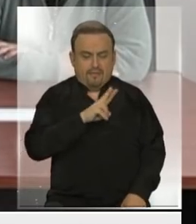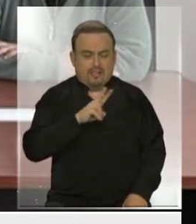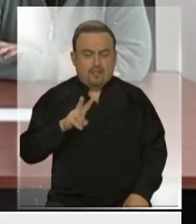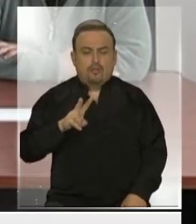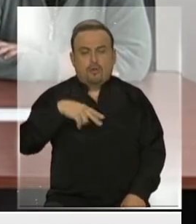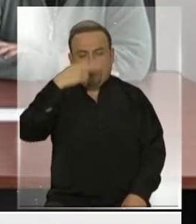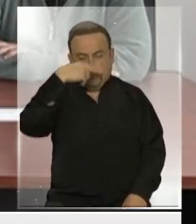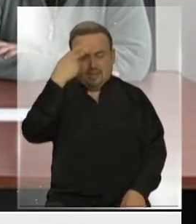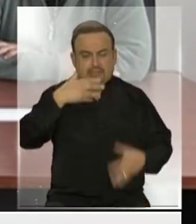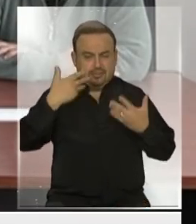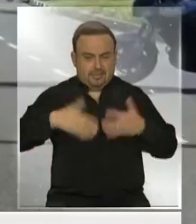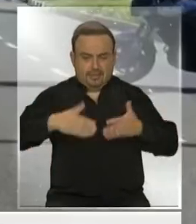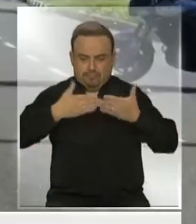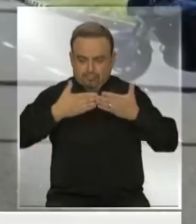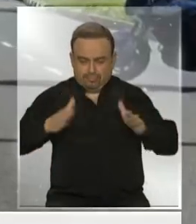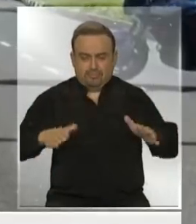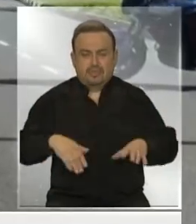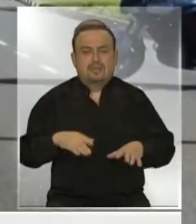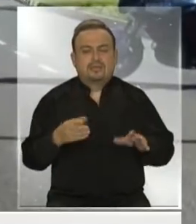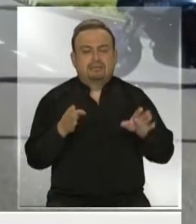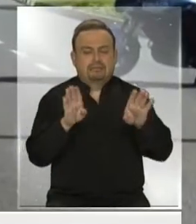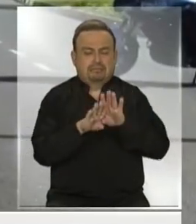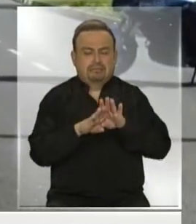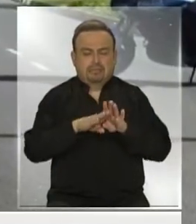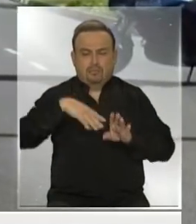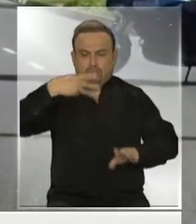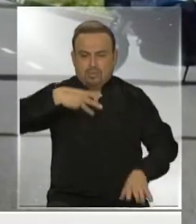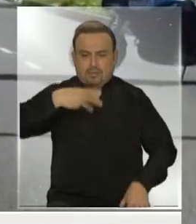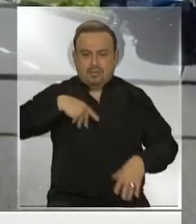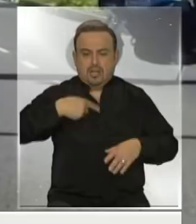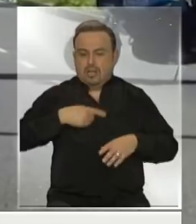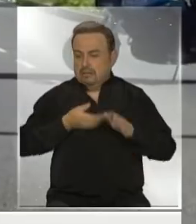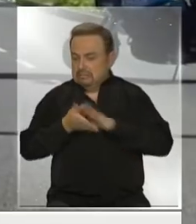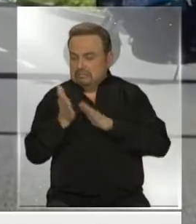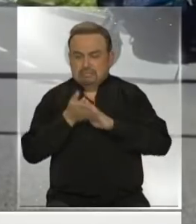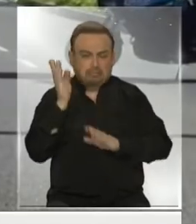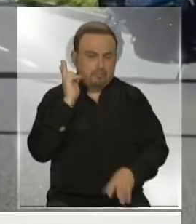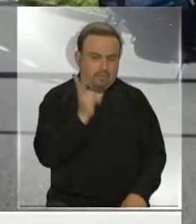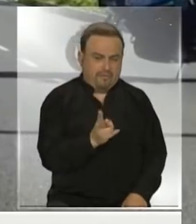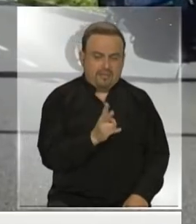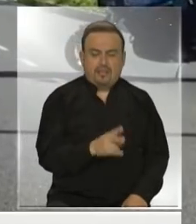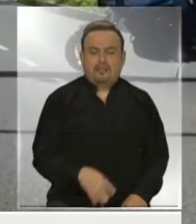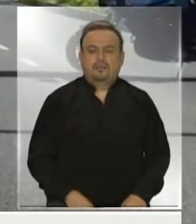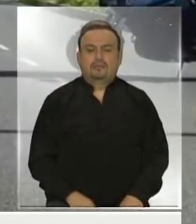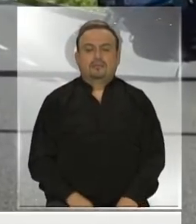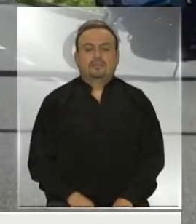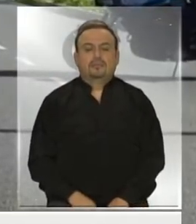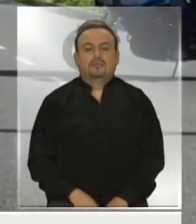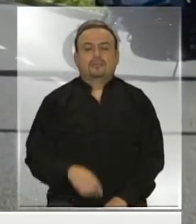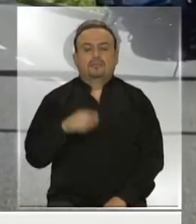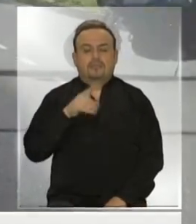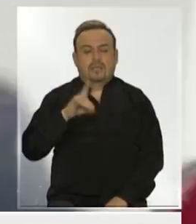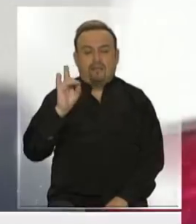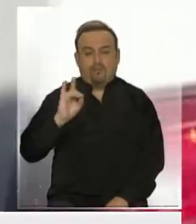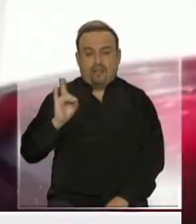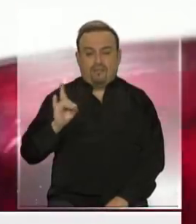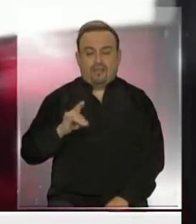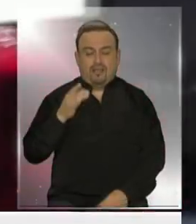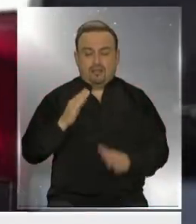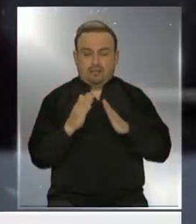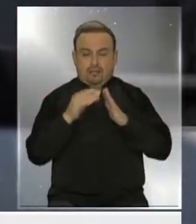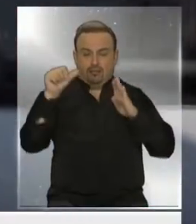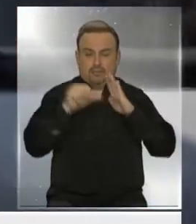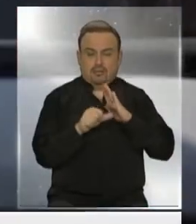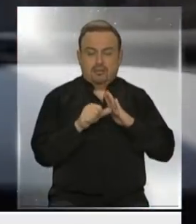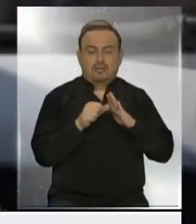de marzo recordemos con el cierre de fronteras y restricciones de salida a la calle para su población en bolivia la cuarentena